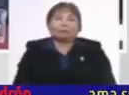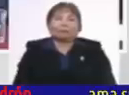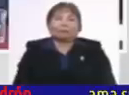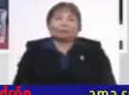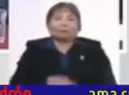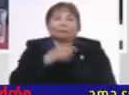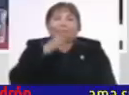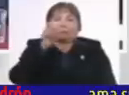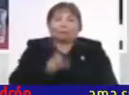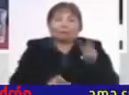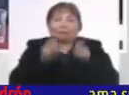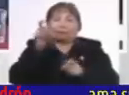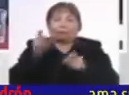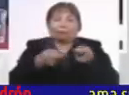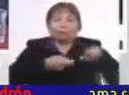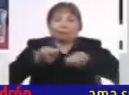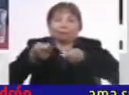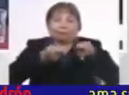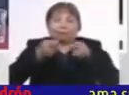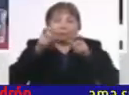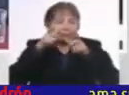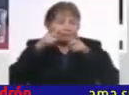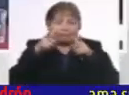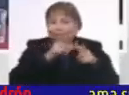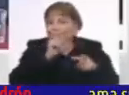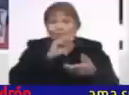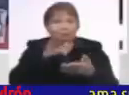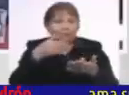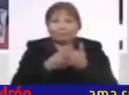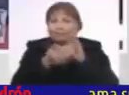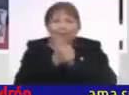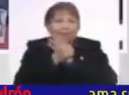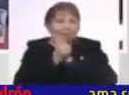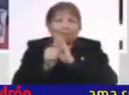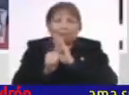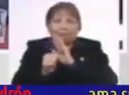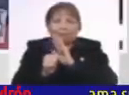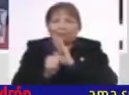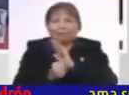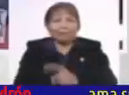las personas que estaban al frente del manejo de inteligencia no todos tenían el expertise